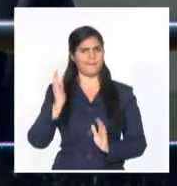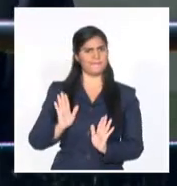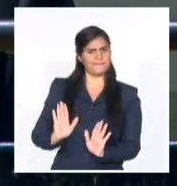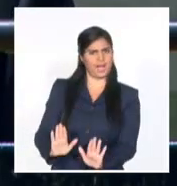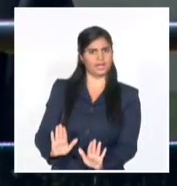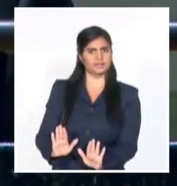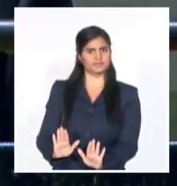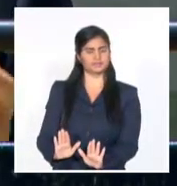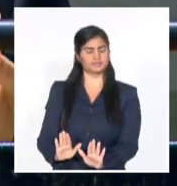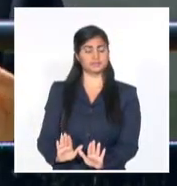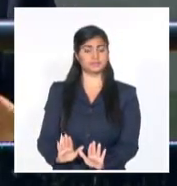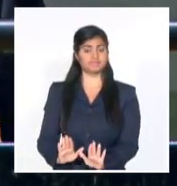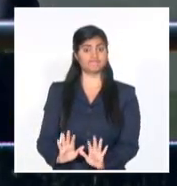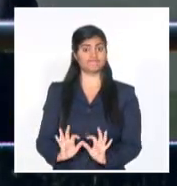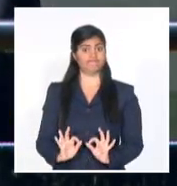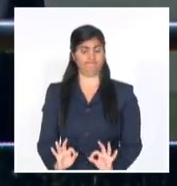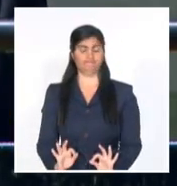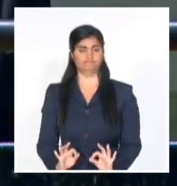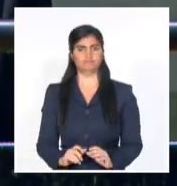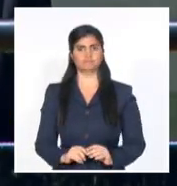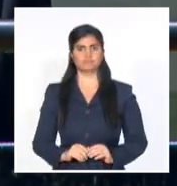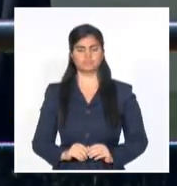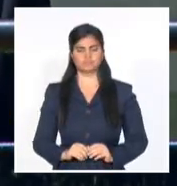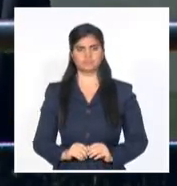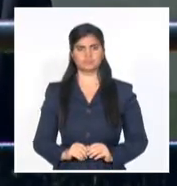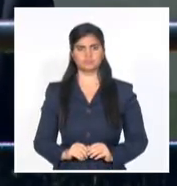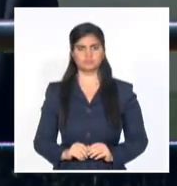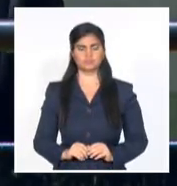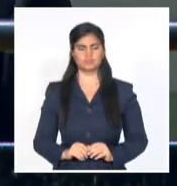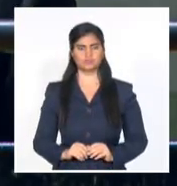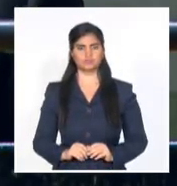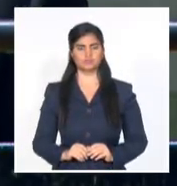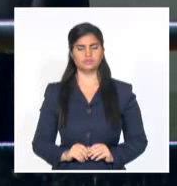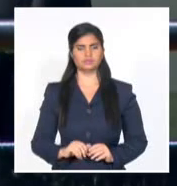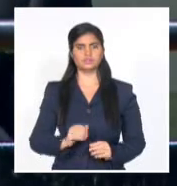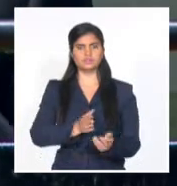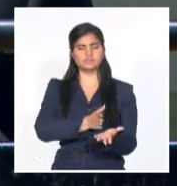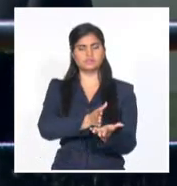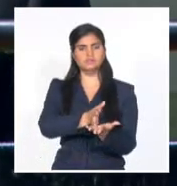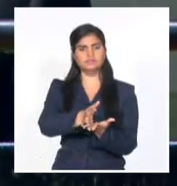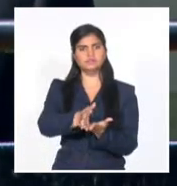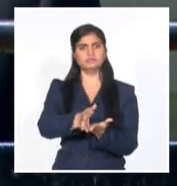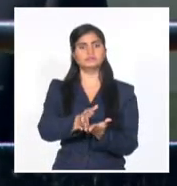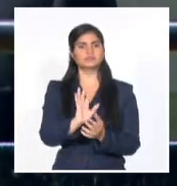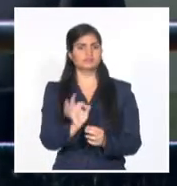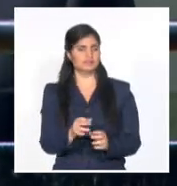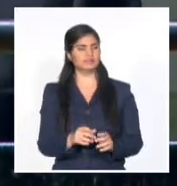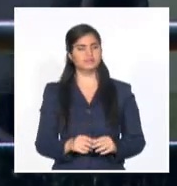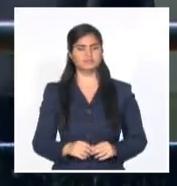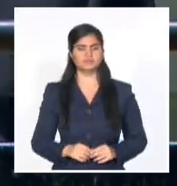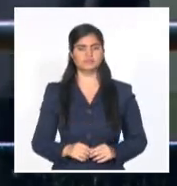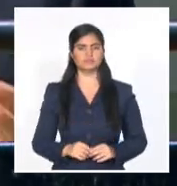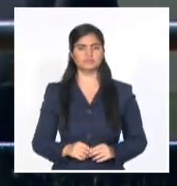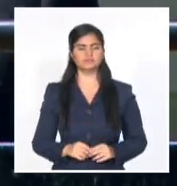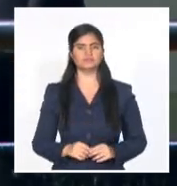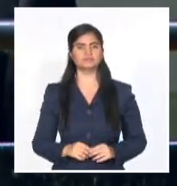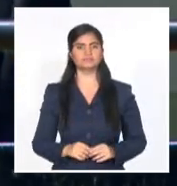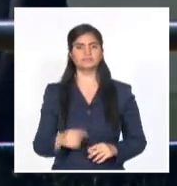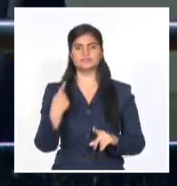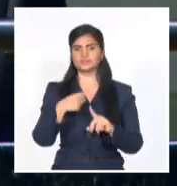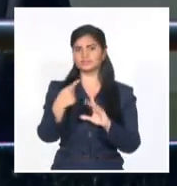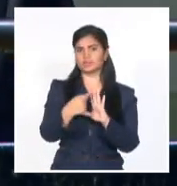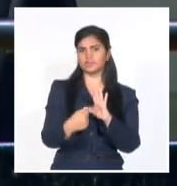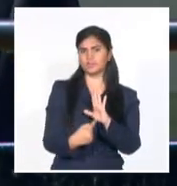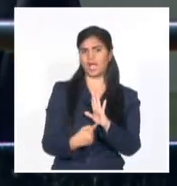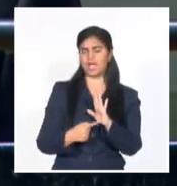espasticidad como limitante de la función motora, movimientos involuntarios que no pueden